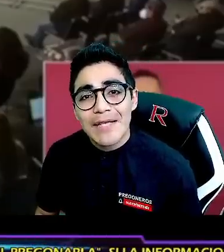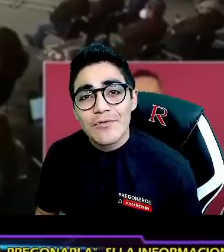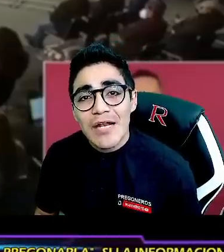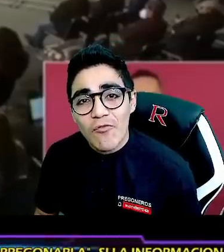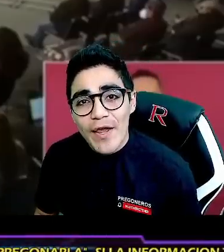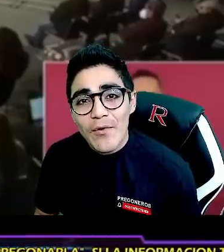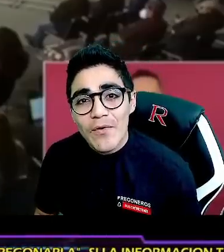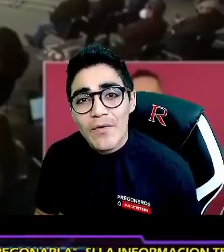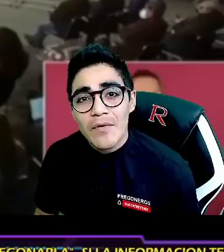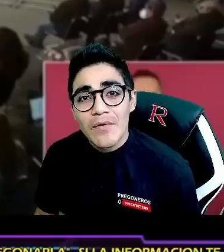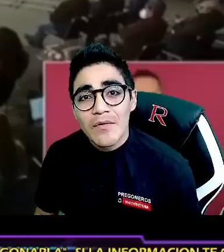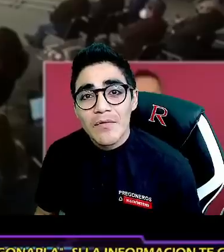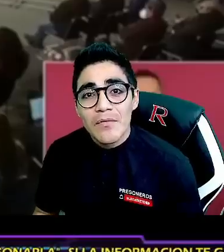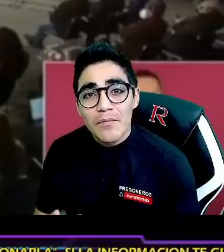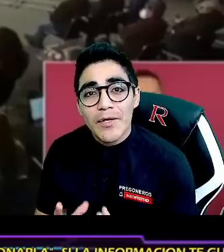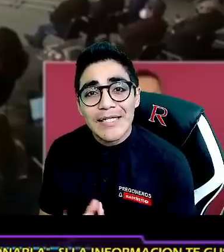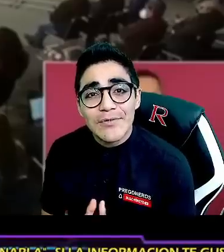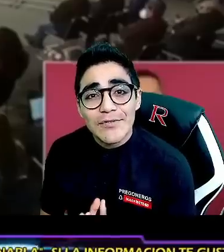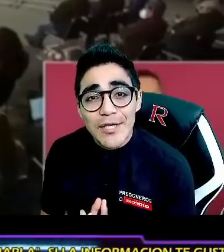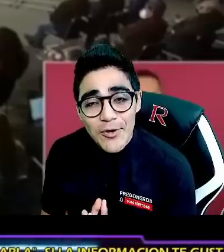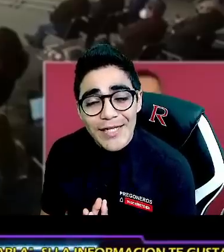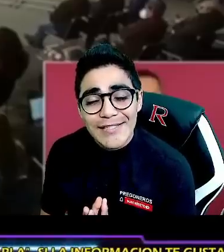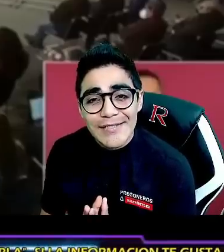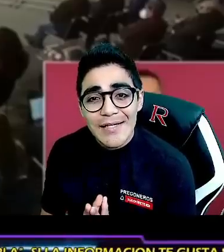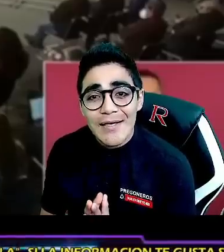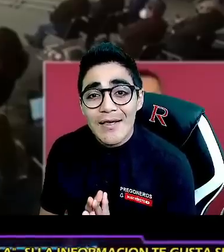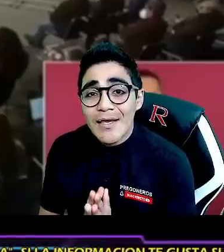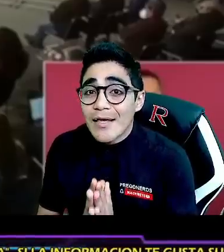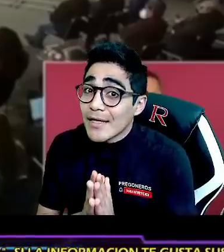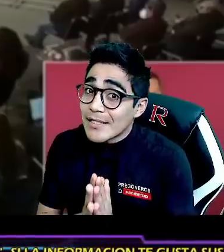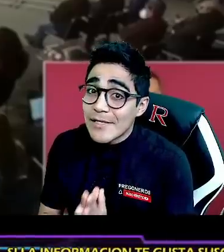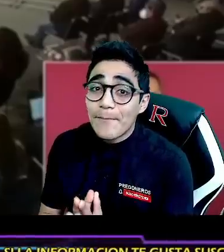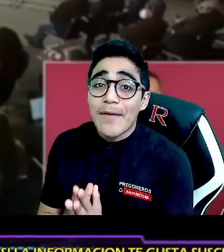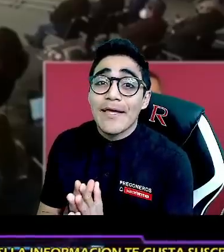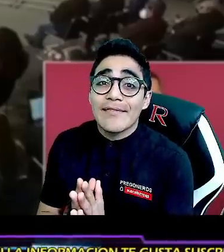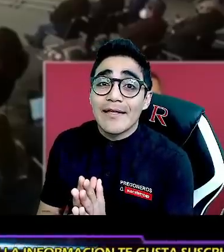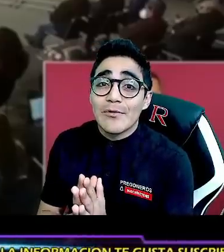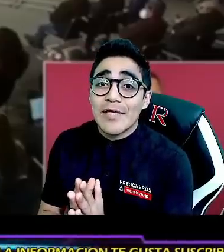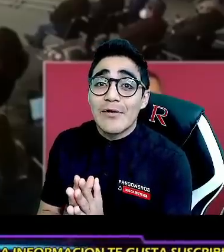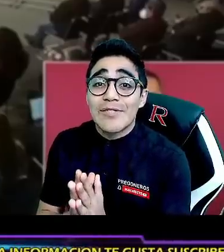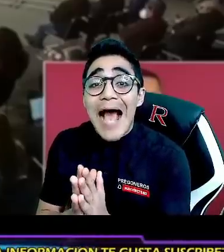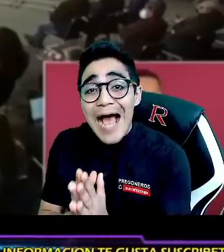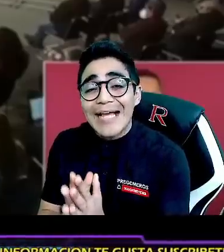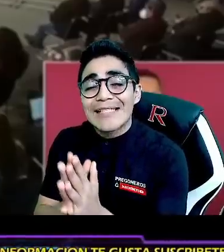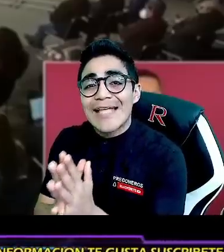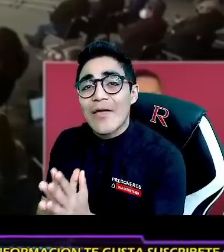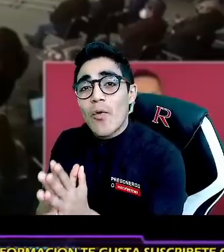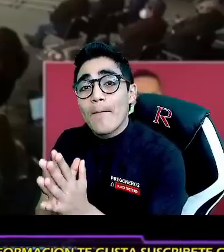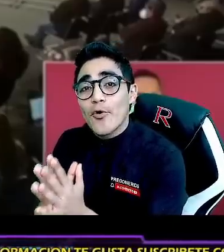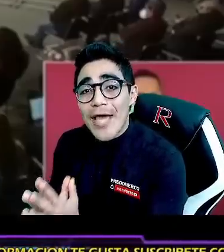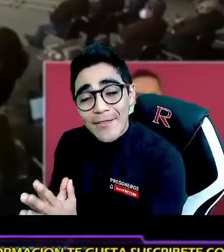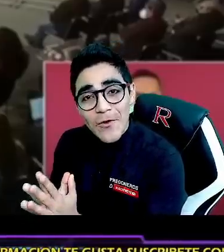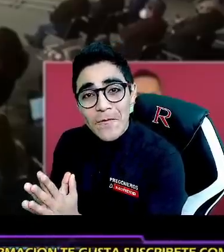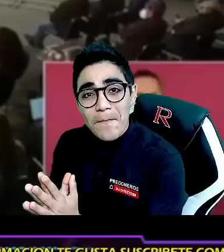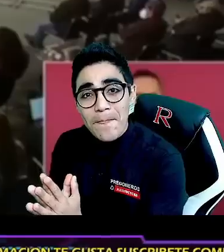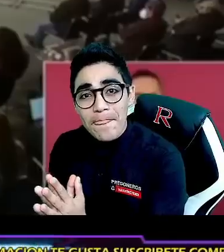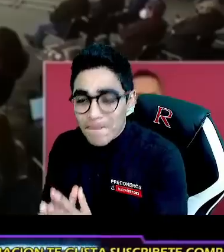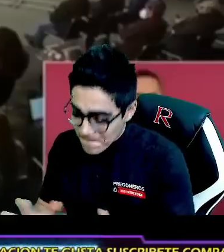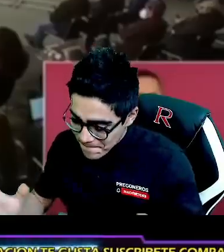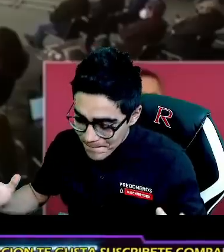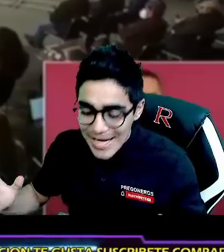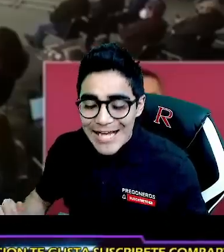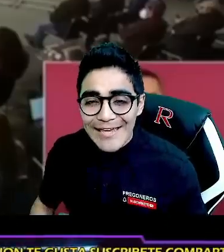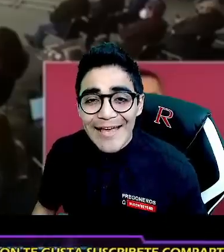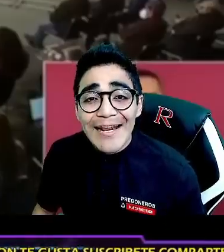meter las manos al fuego por esto señores y simplemente los que los han estado apoyando